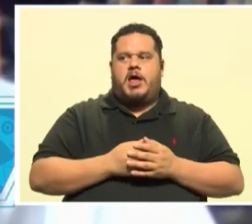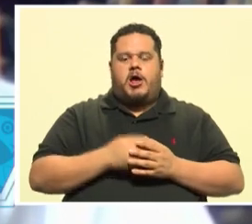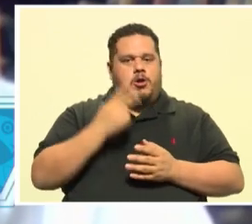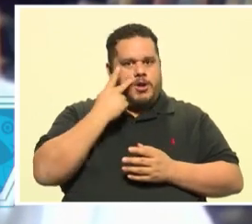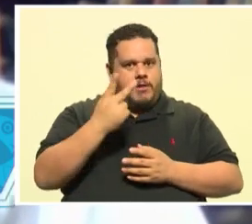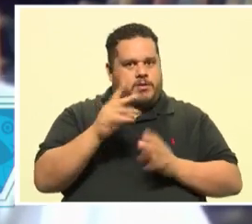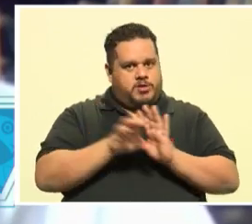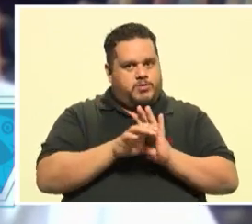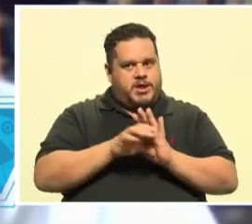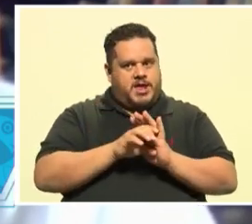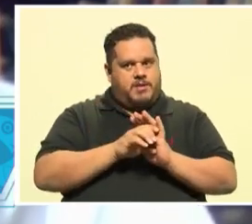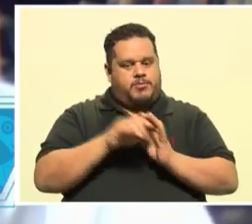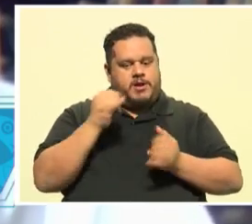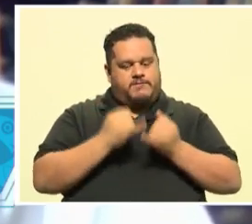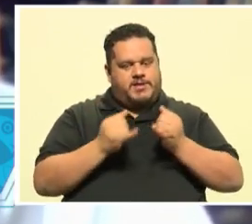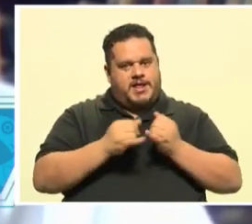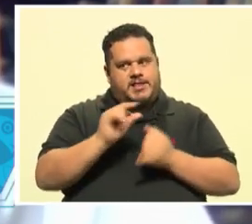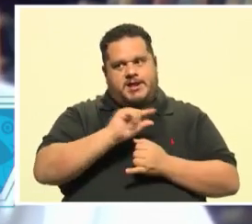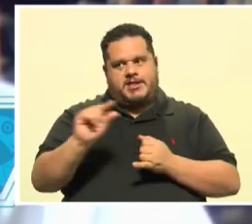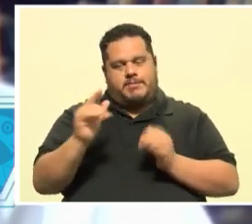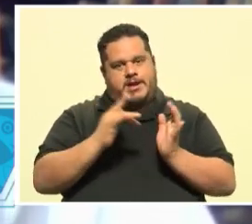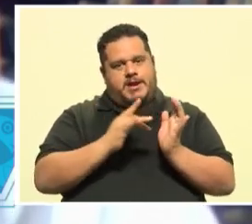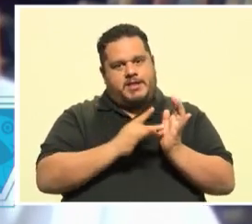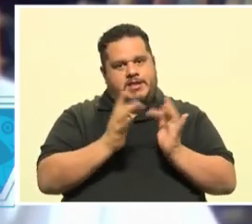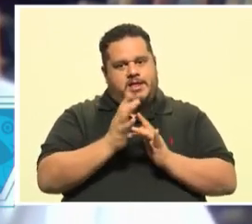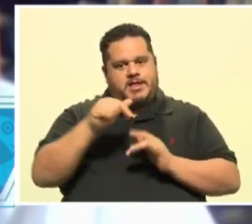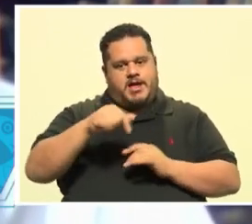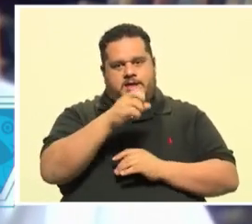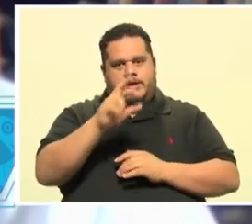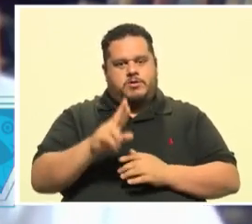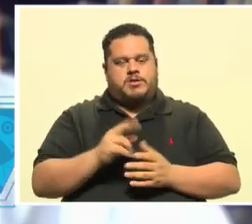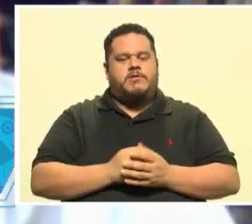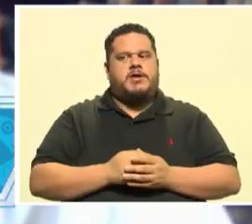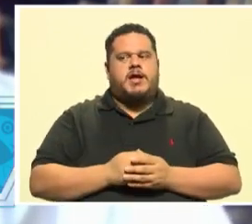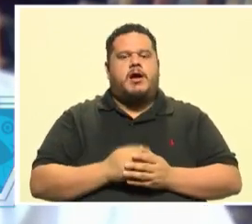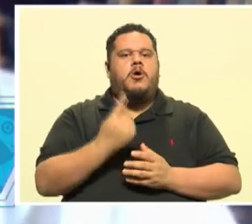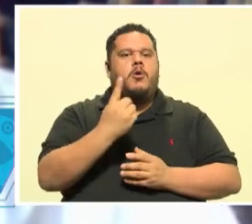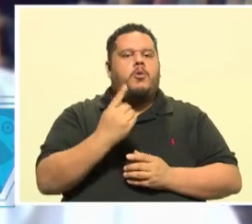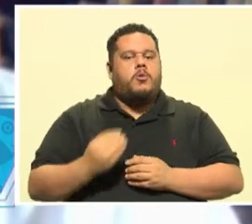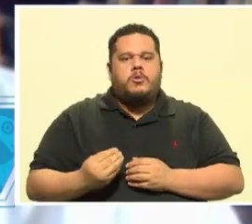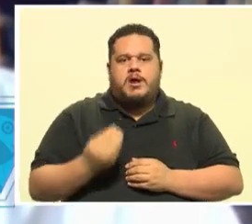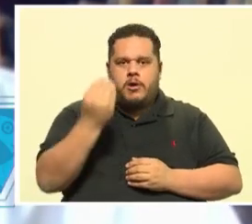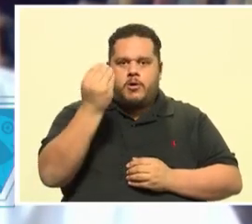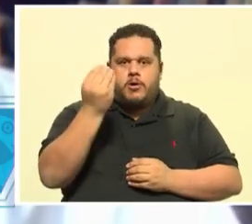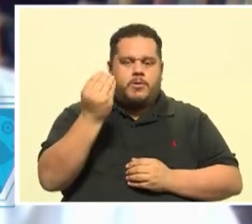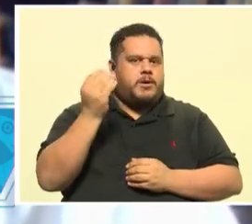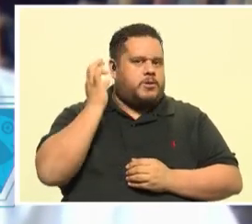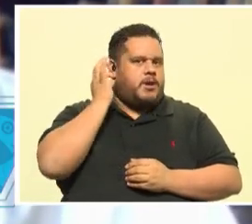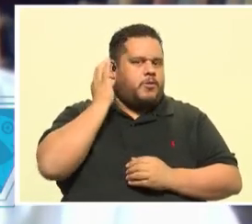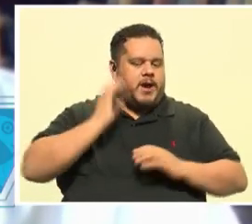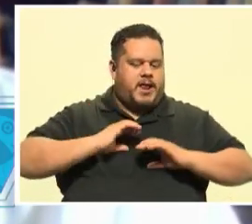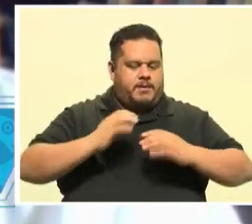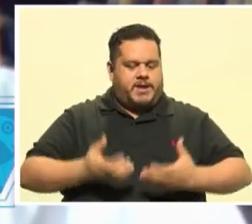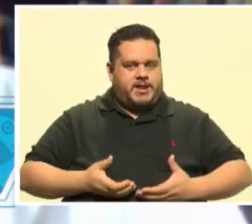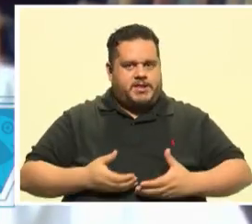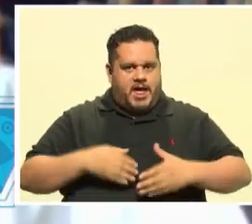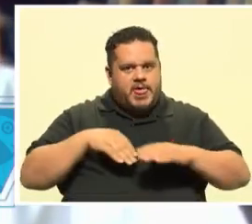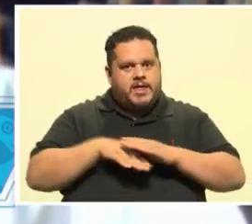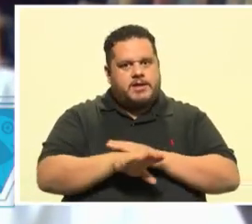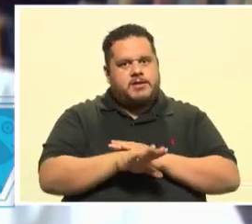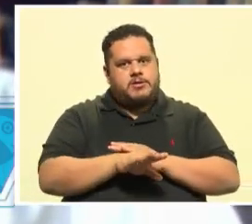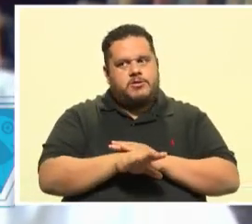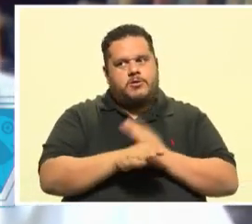Sí, la principal interrogante que tenemos alrededor del COVID en Nicaragua es justamente que no hay indicadores,